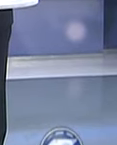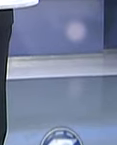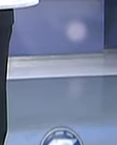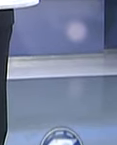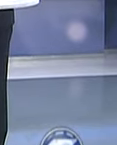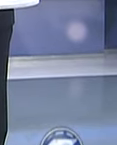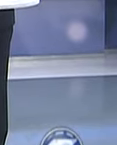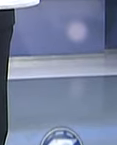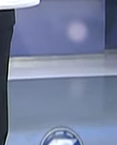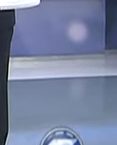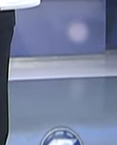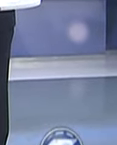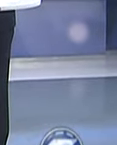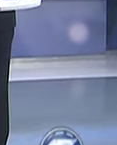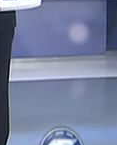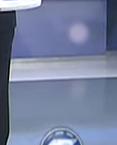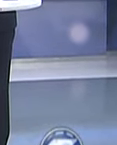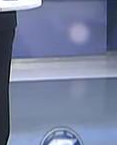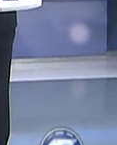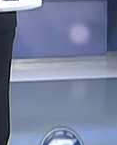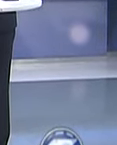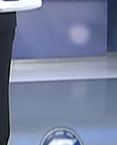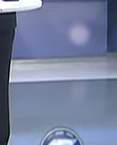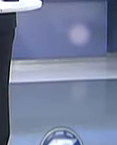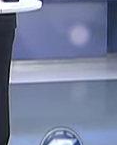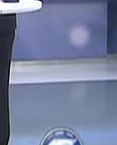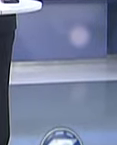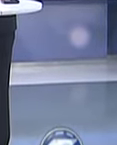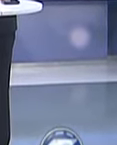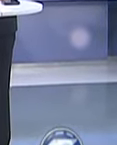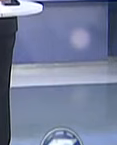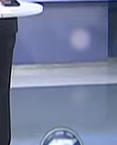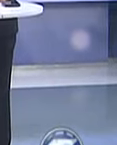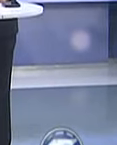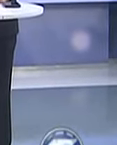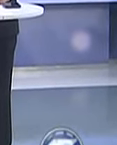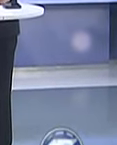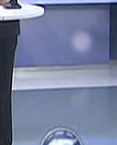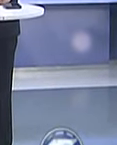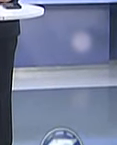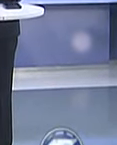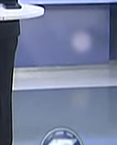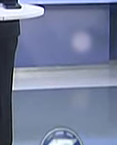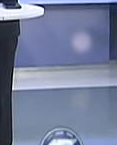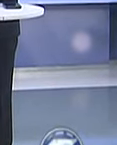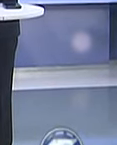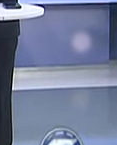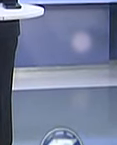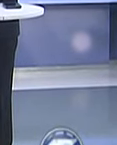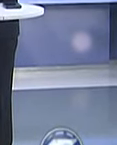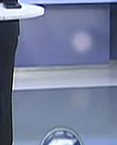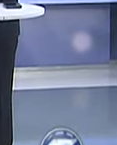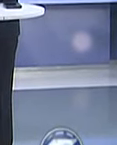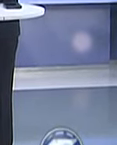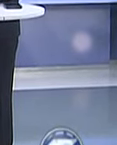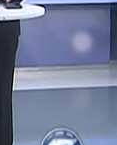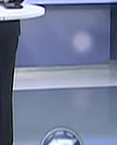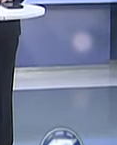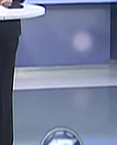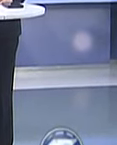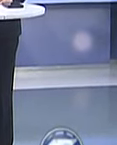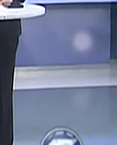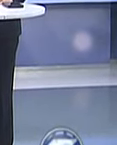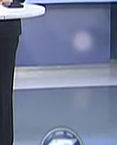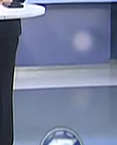al respecto y por supuesto saludarles a ustedes muy cordialmente en este domingo en el que estamos a la espera